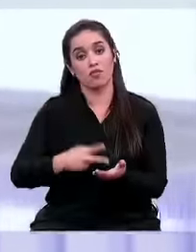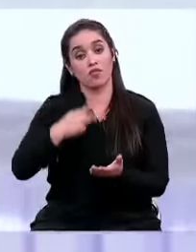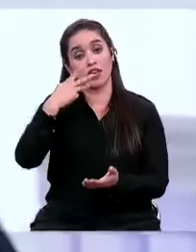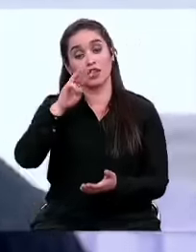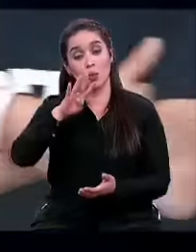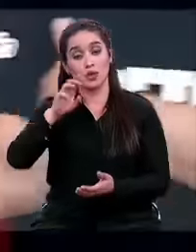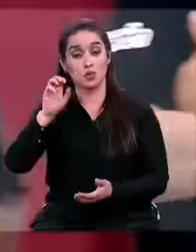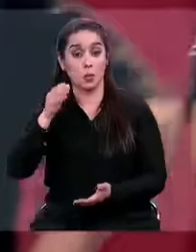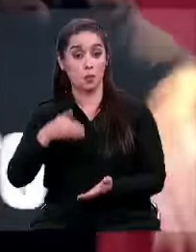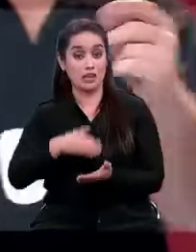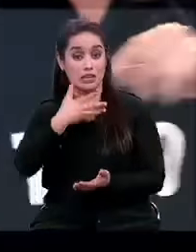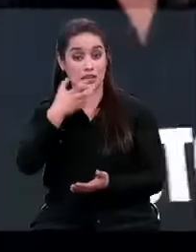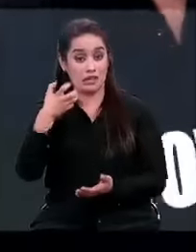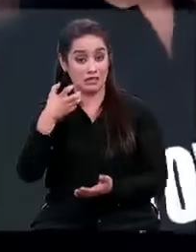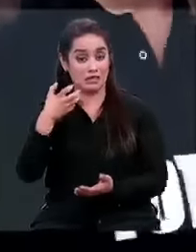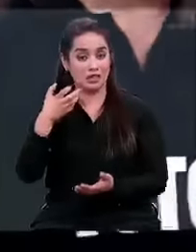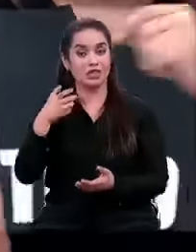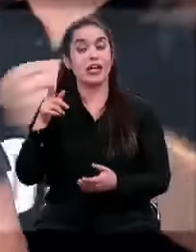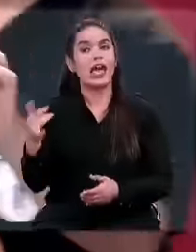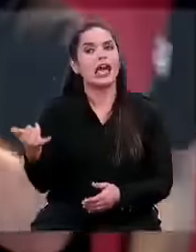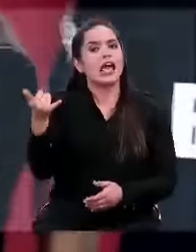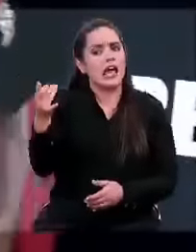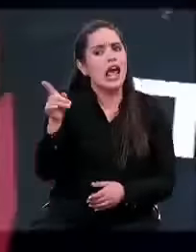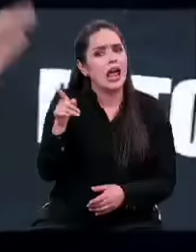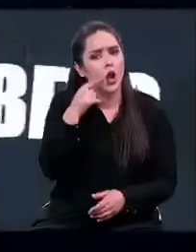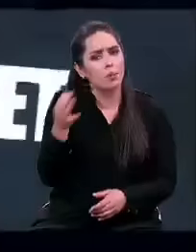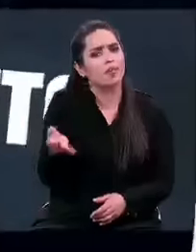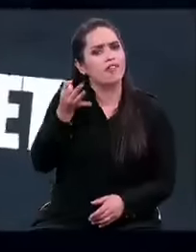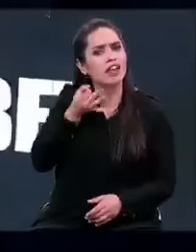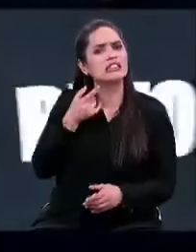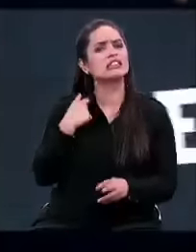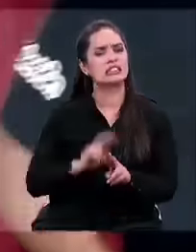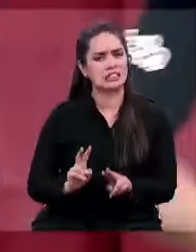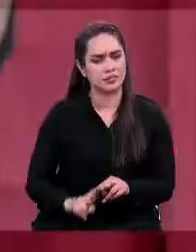24.500. Y él nos va a decir lo que tenemos que hacer. No usted, señor. Espérate